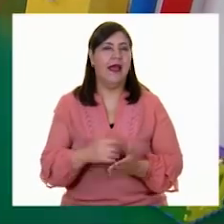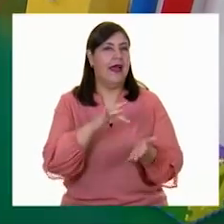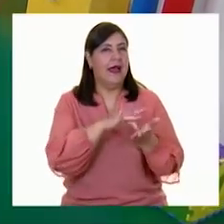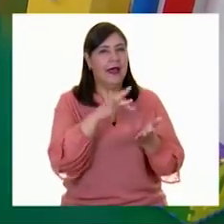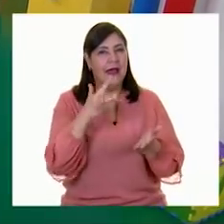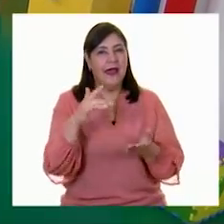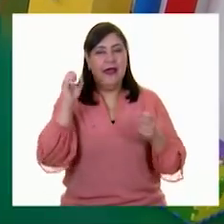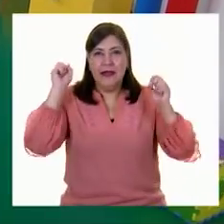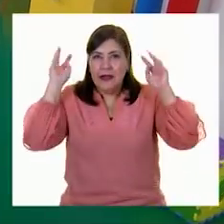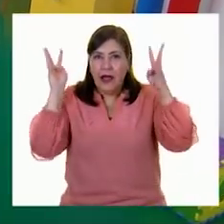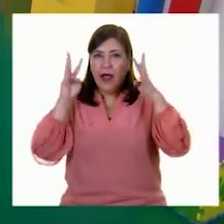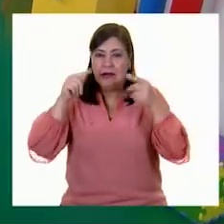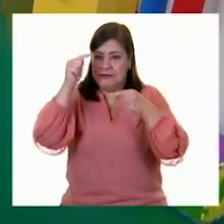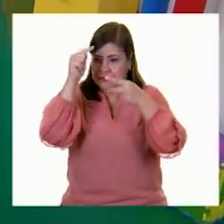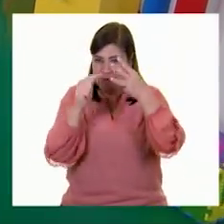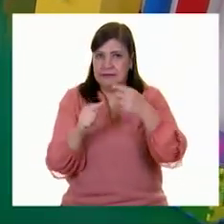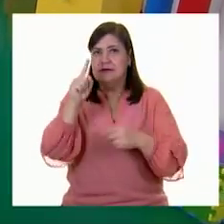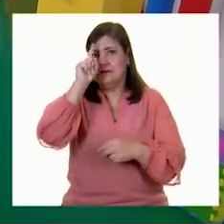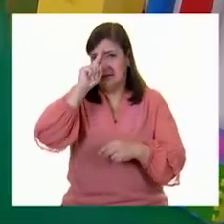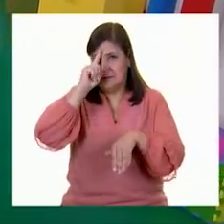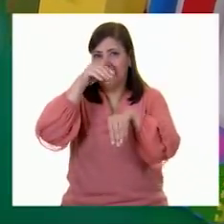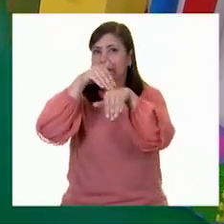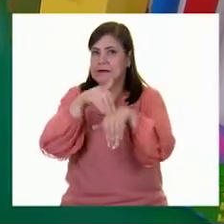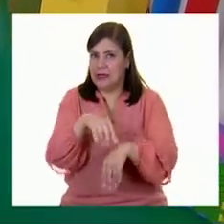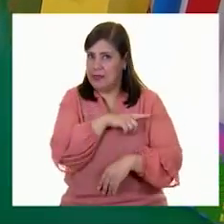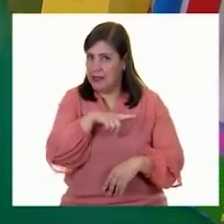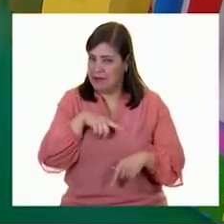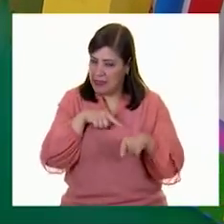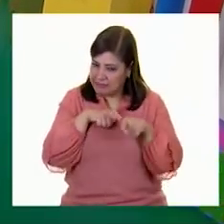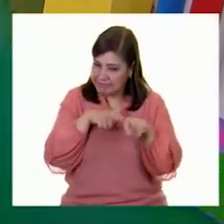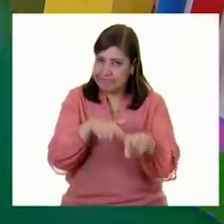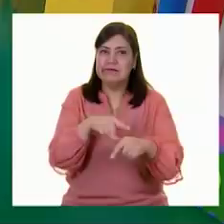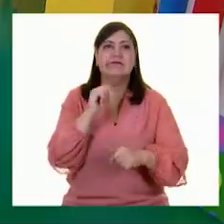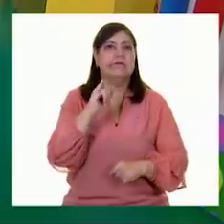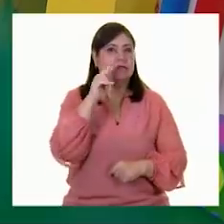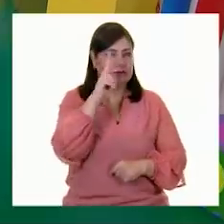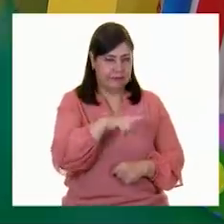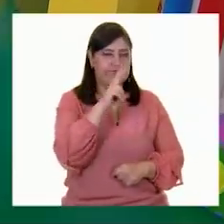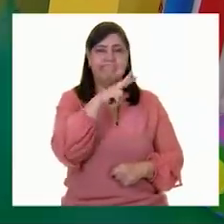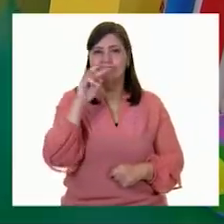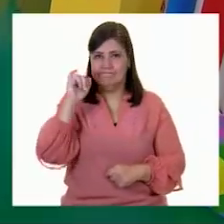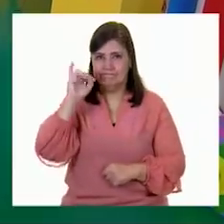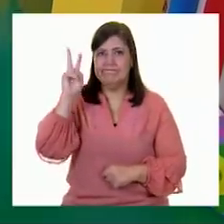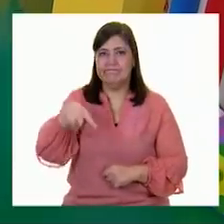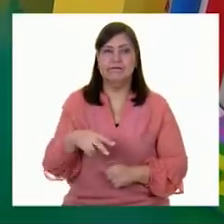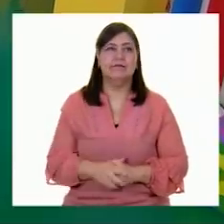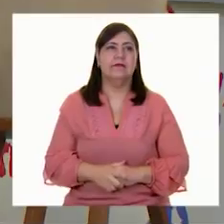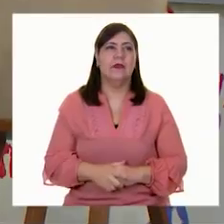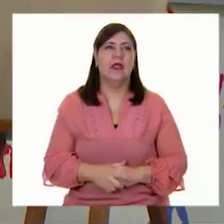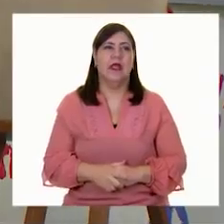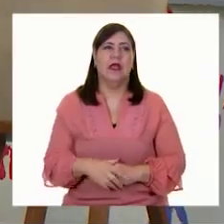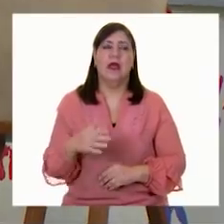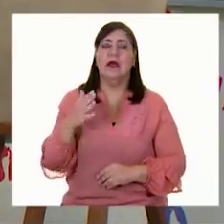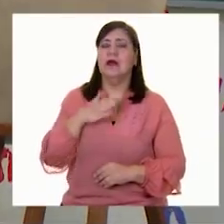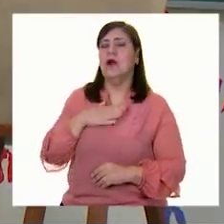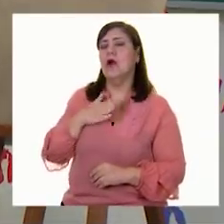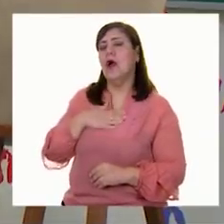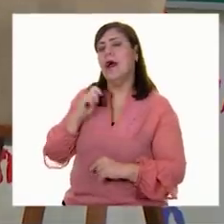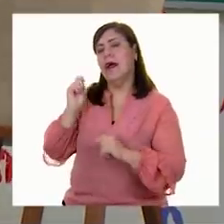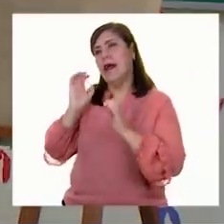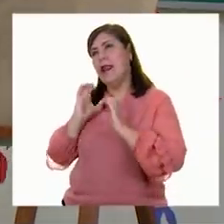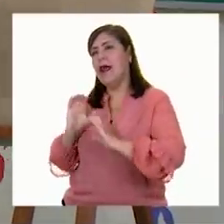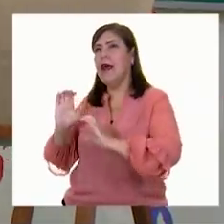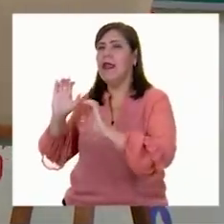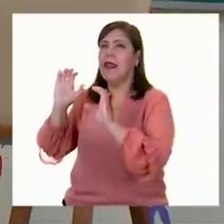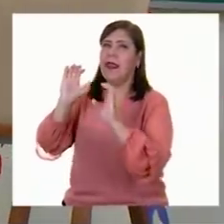Gracias, Jolisto. Qué importante seguir con estas medidas, ¿no creen, maestras? Sí. Claro que sí. Excelente. Pero yo... Ajá. La, la,